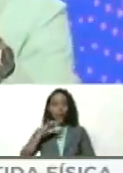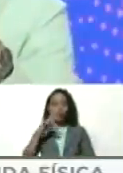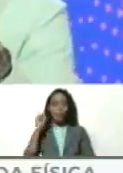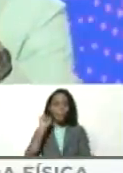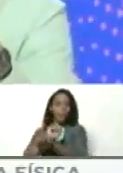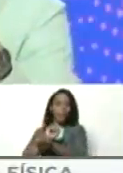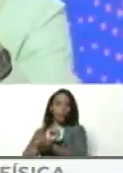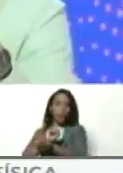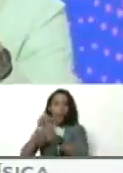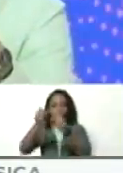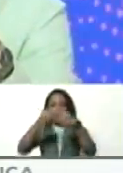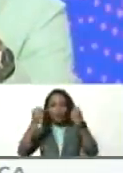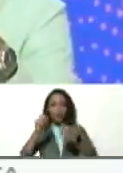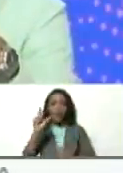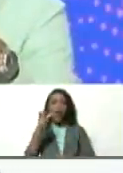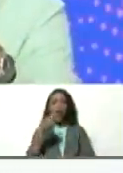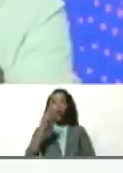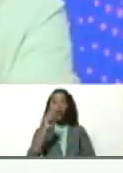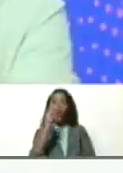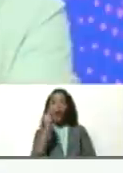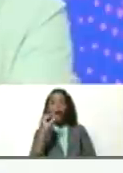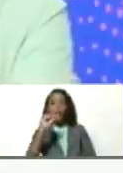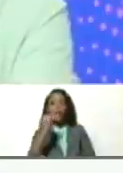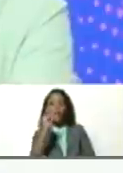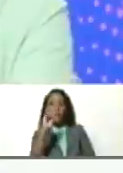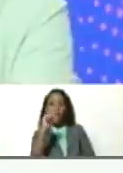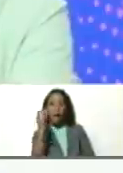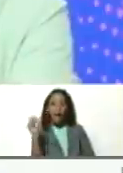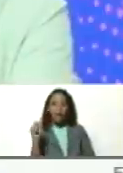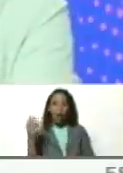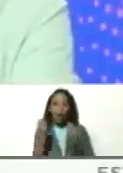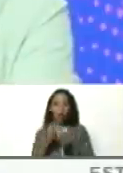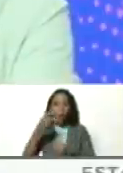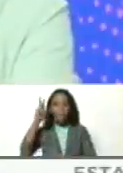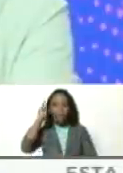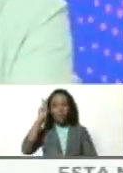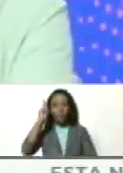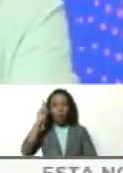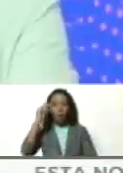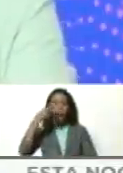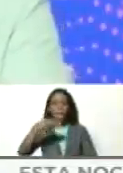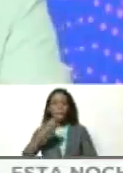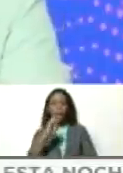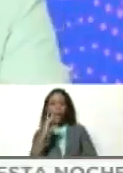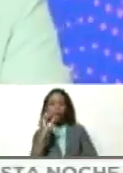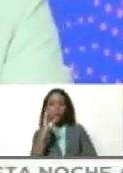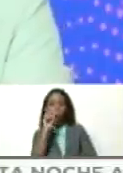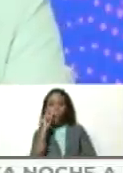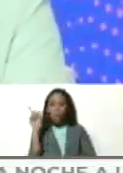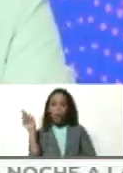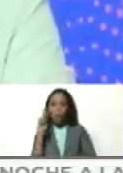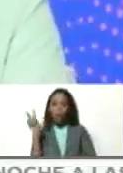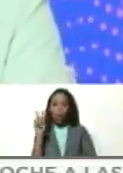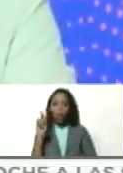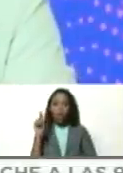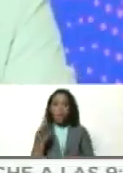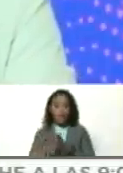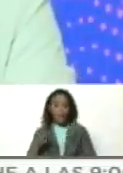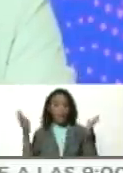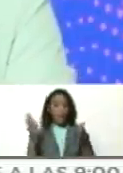de Guasina, con el profesor Pedro Guevara. Estuvieron presos los dos y eran grandes